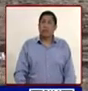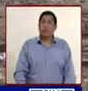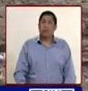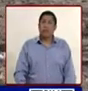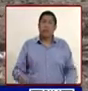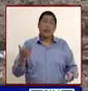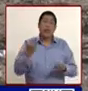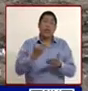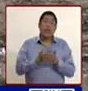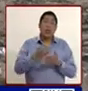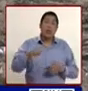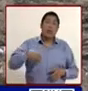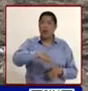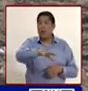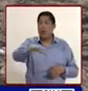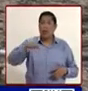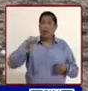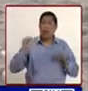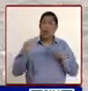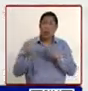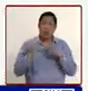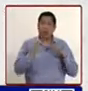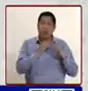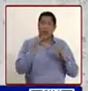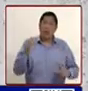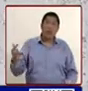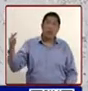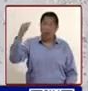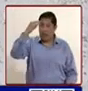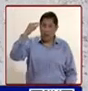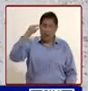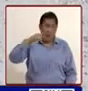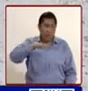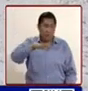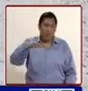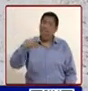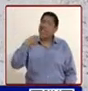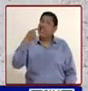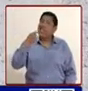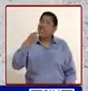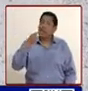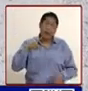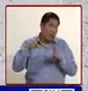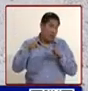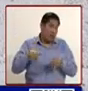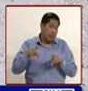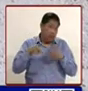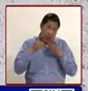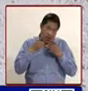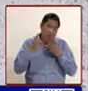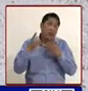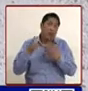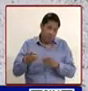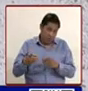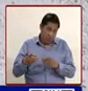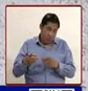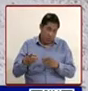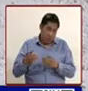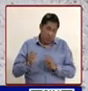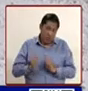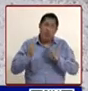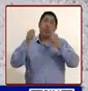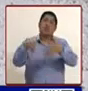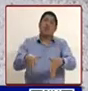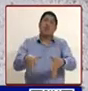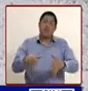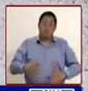Y llegamos hasta este punto de la ciudad del Alto, ubicación en la que nos indicaron que la persona que denunció que habría sido